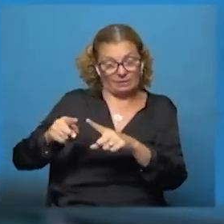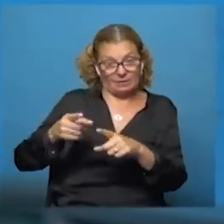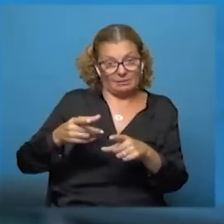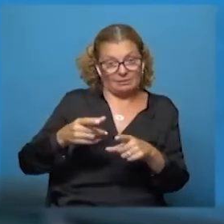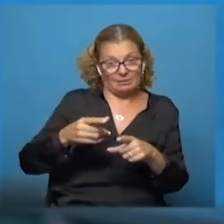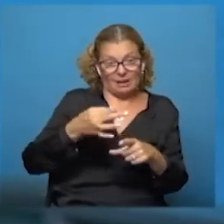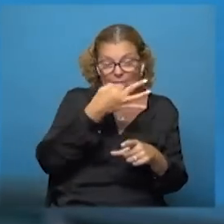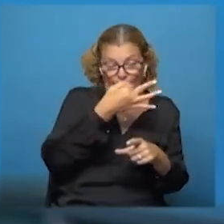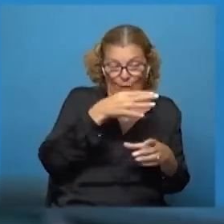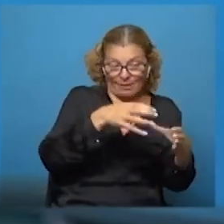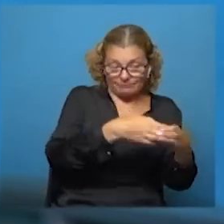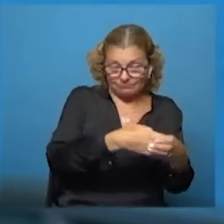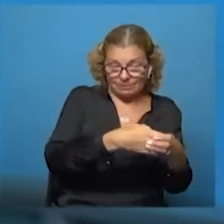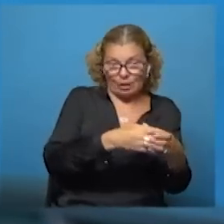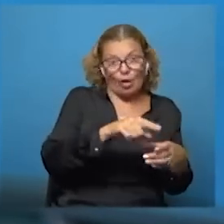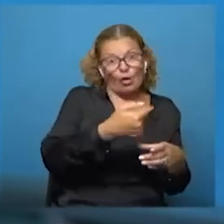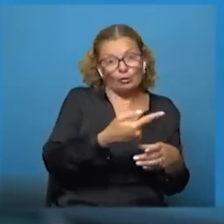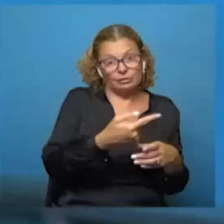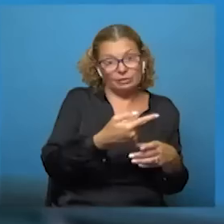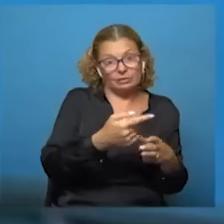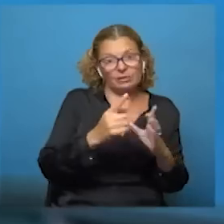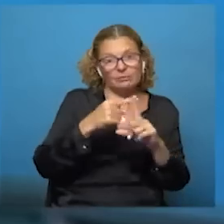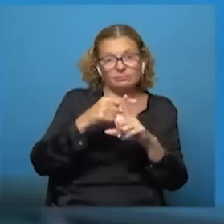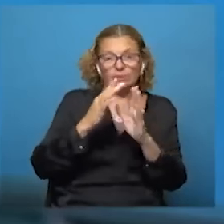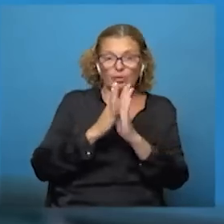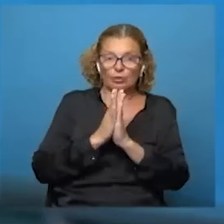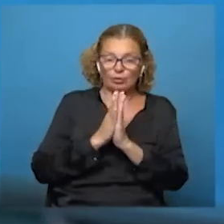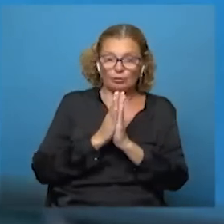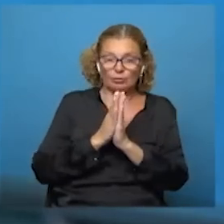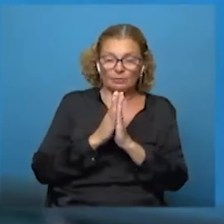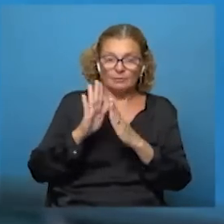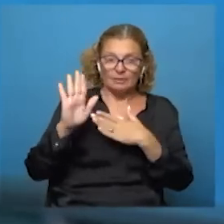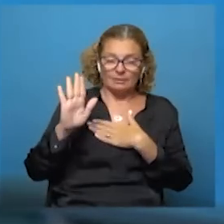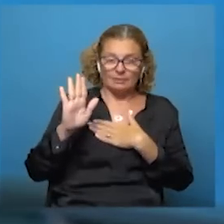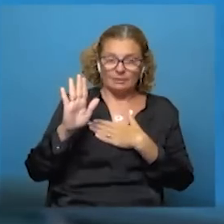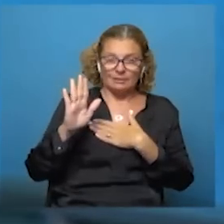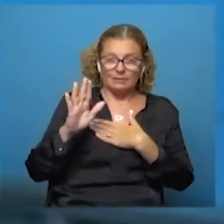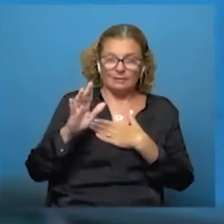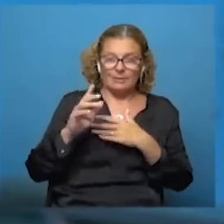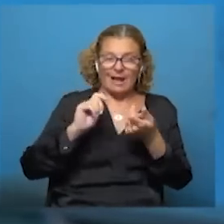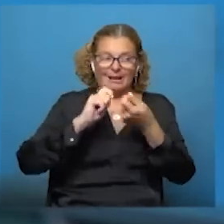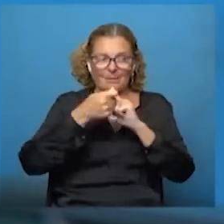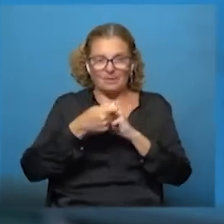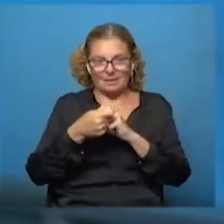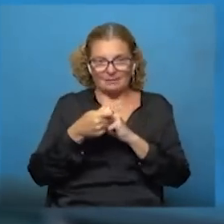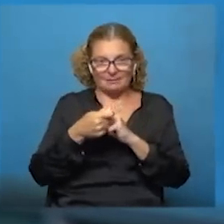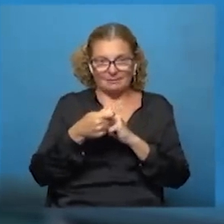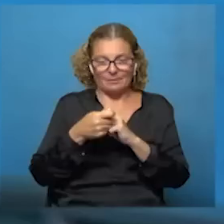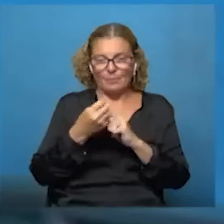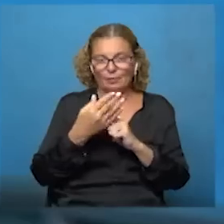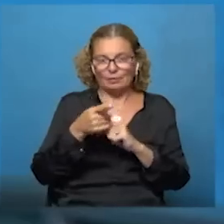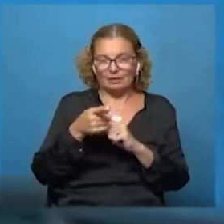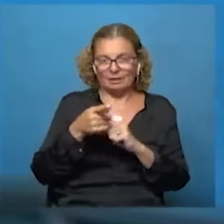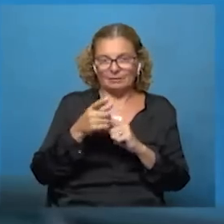está en el narcotráfico es otra si es un religioso que va a llegar no es que te va a poner la mano en el corazón y vas a cambiar este porque